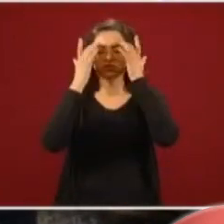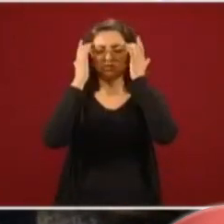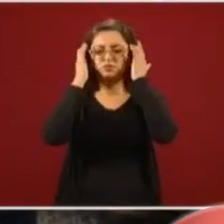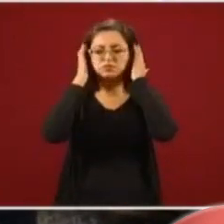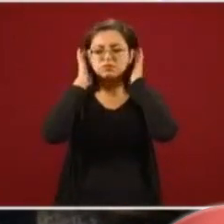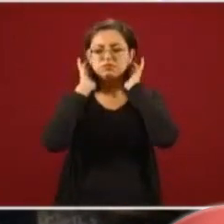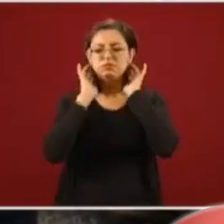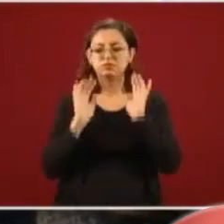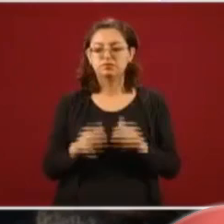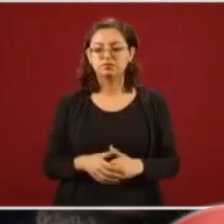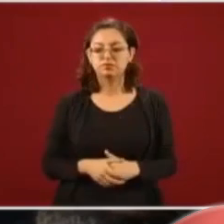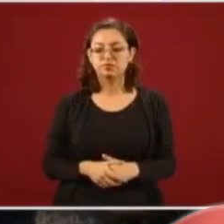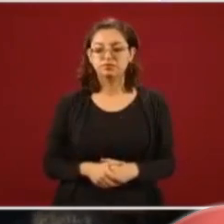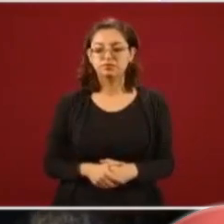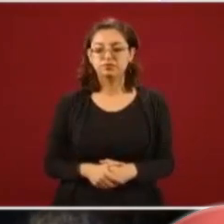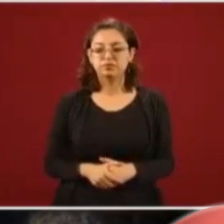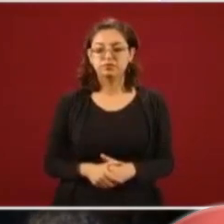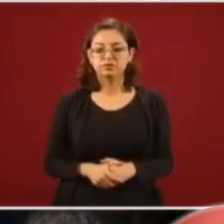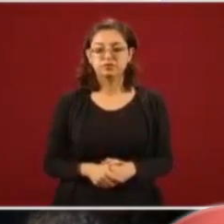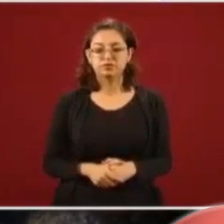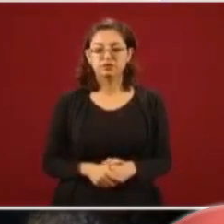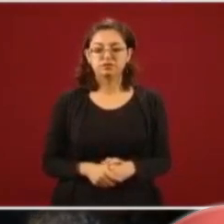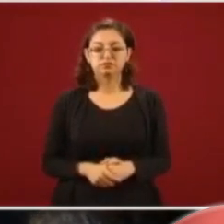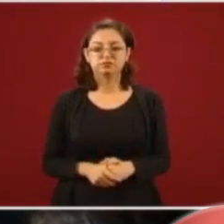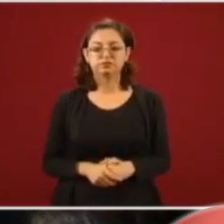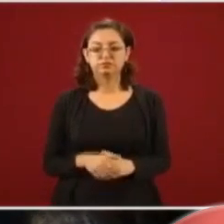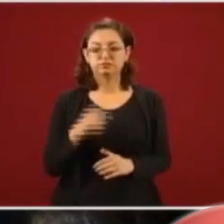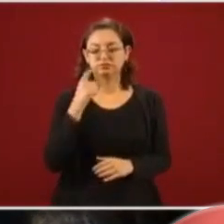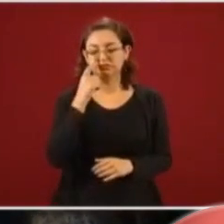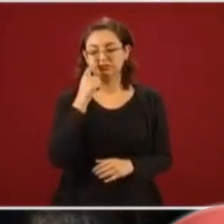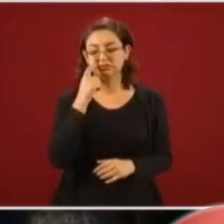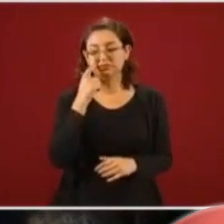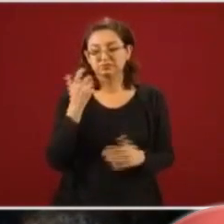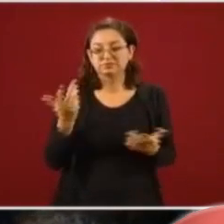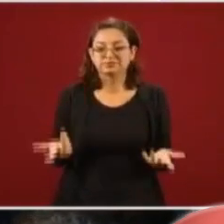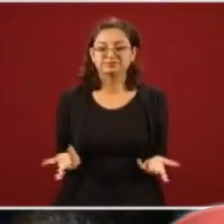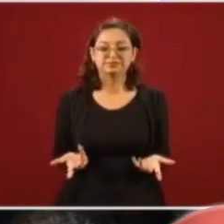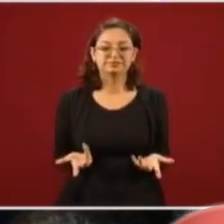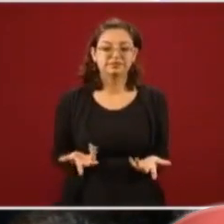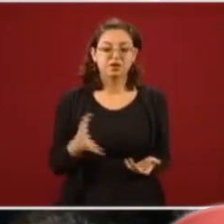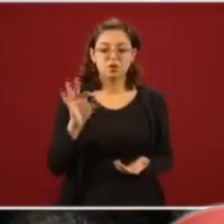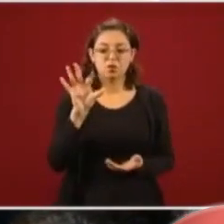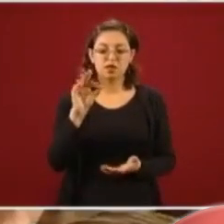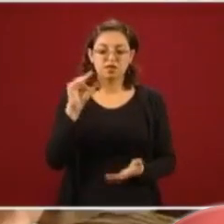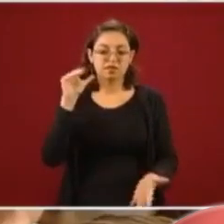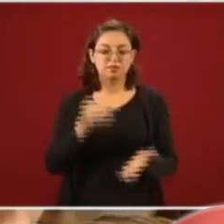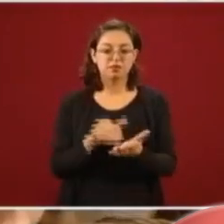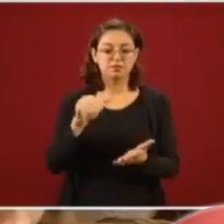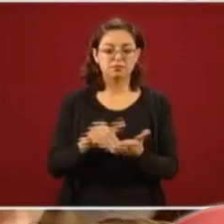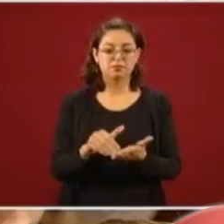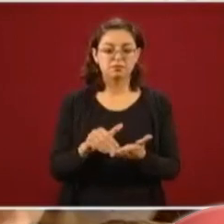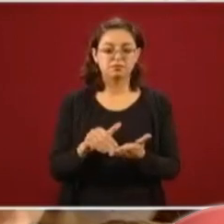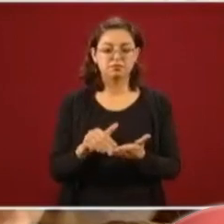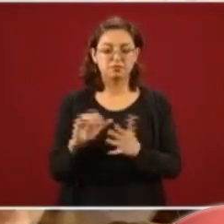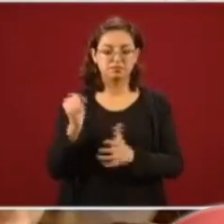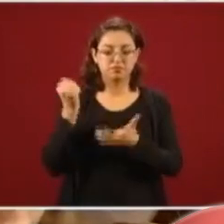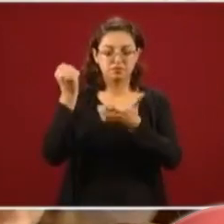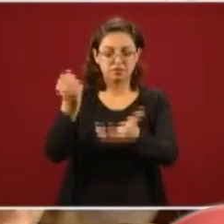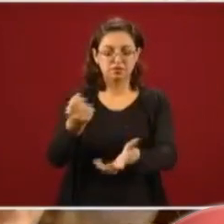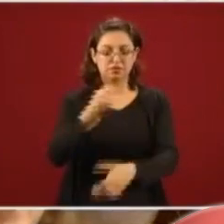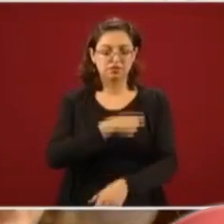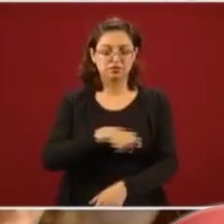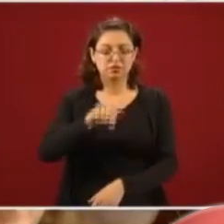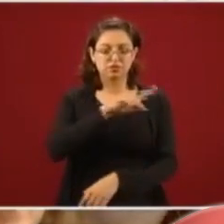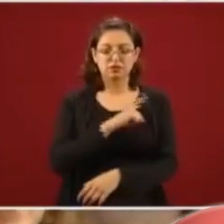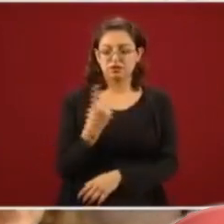72,000 millones de seguro. Sí, pero bueno, 40,000 son lo que le va a usted dar a salud, ¿no?